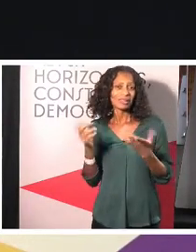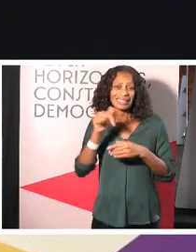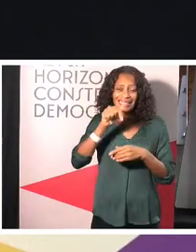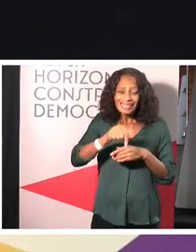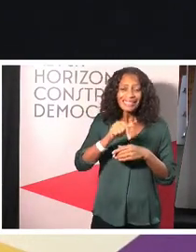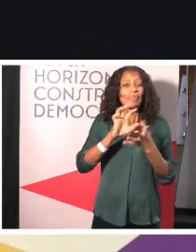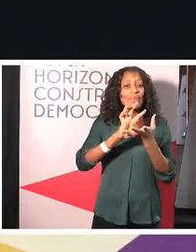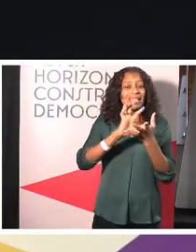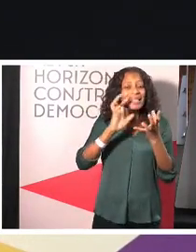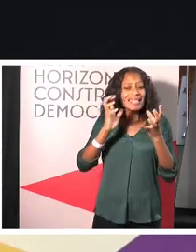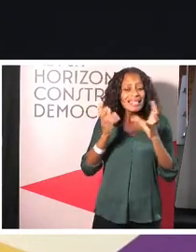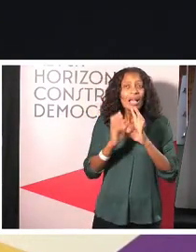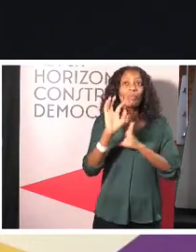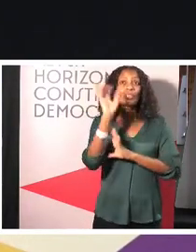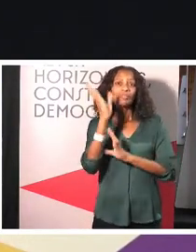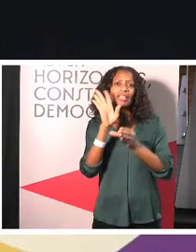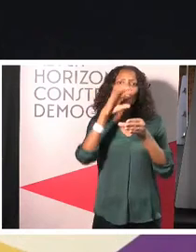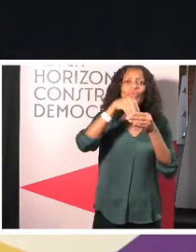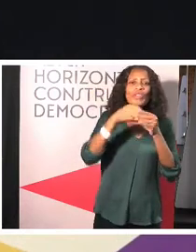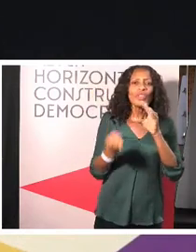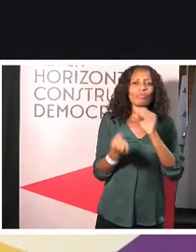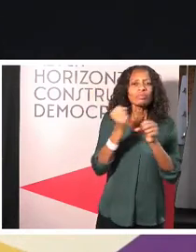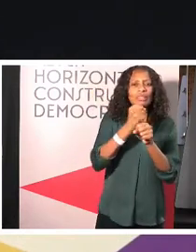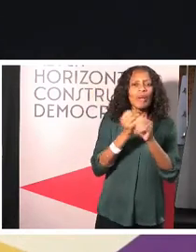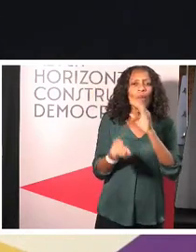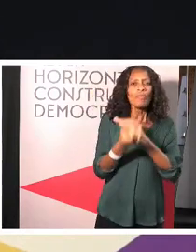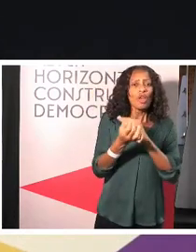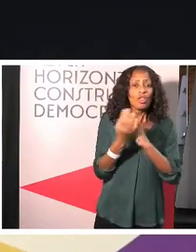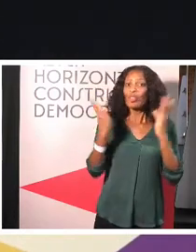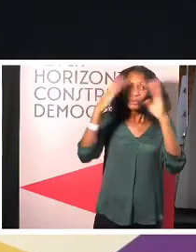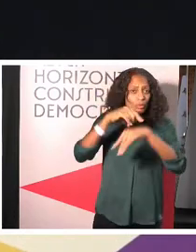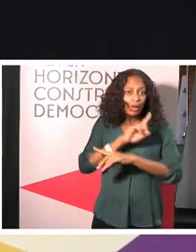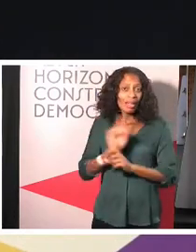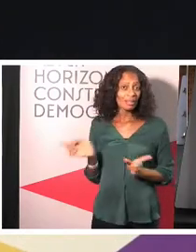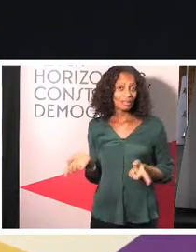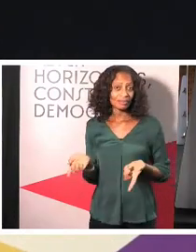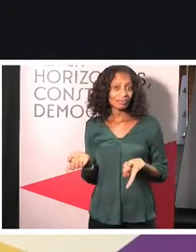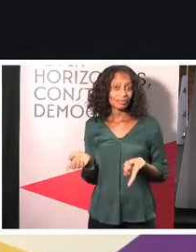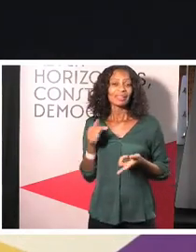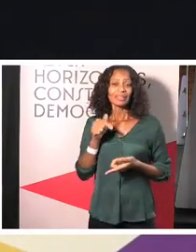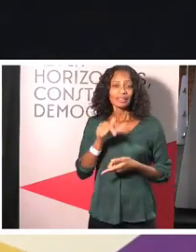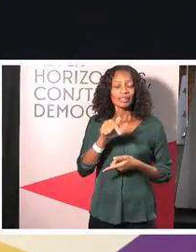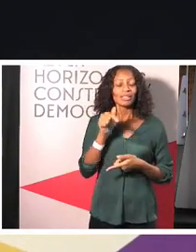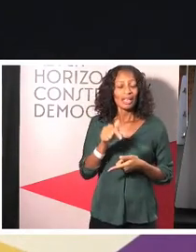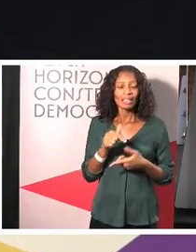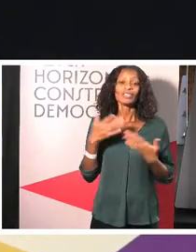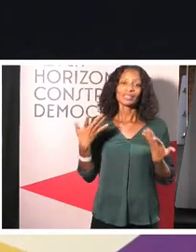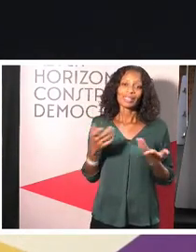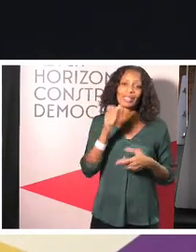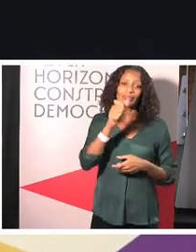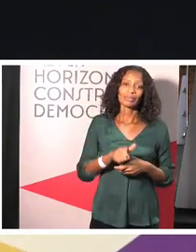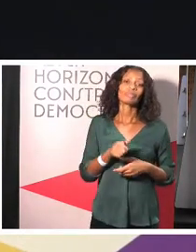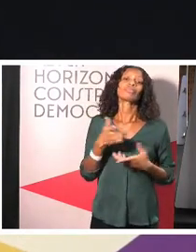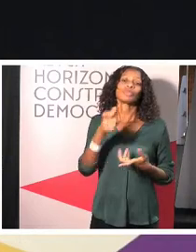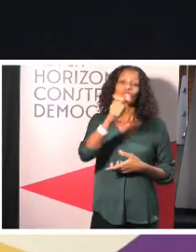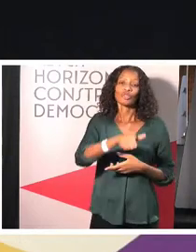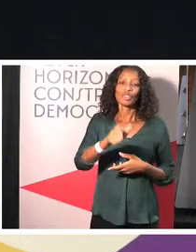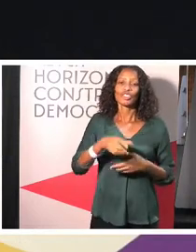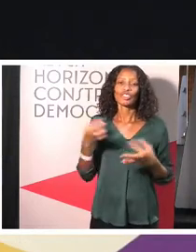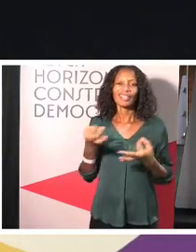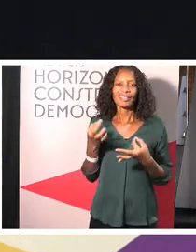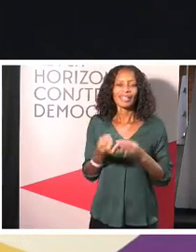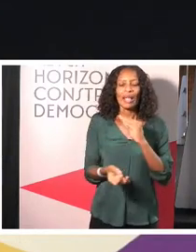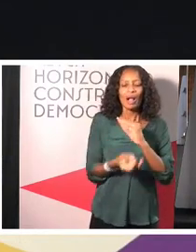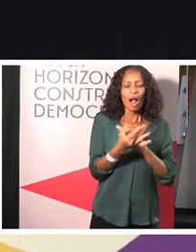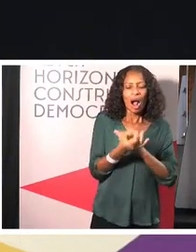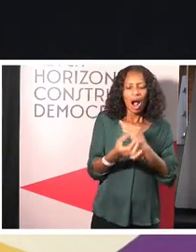forma podemos cumplir el bien básico de los seres humanos, que es autorreproducirnos sin destrozar el mundo, que es lo que estamos